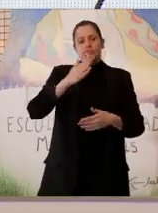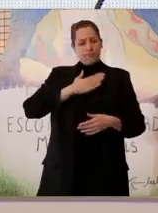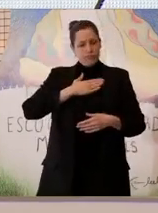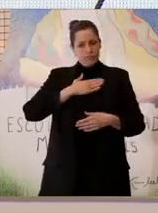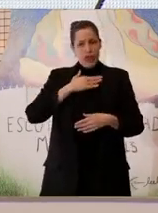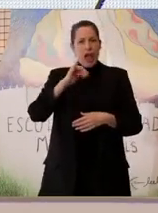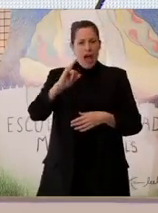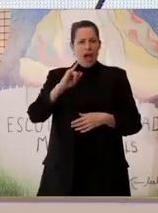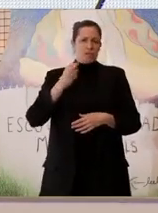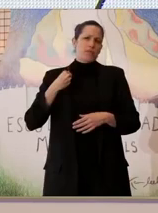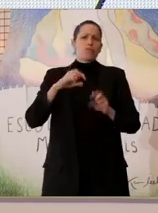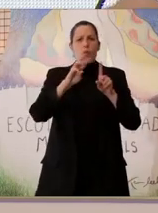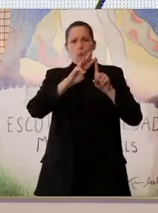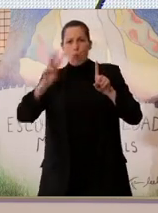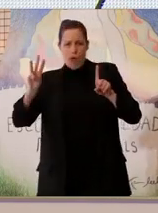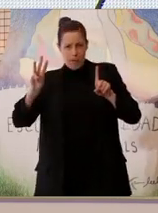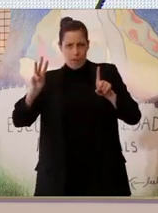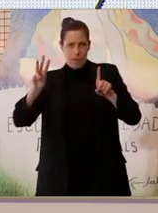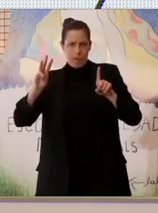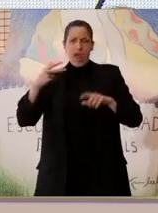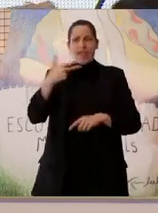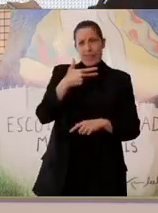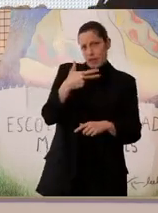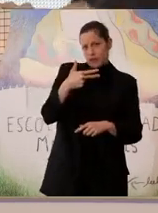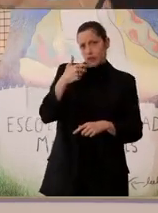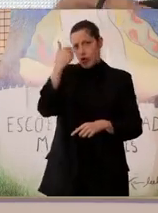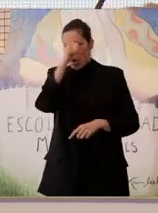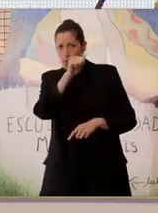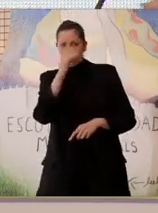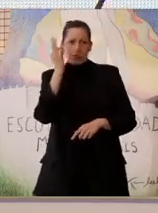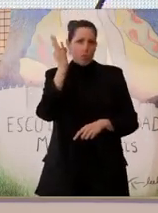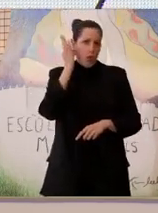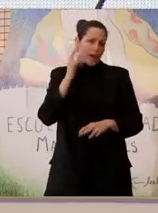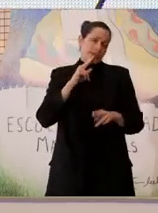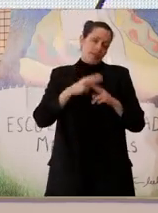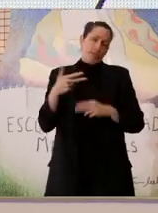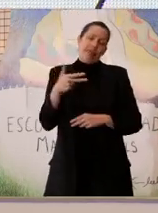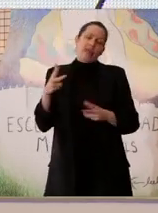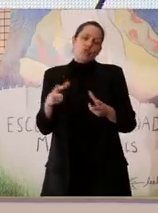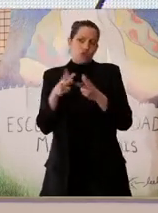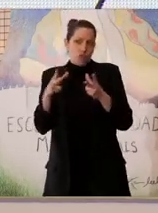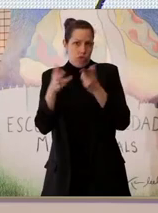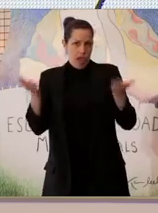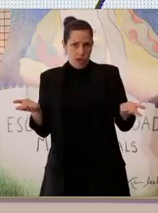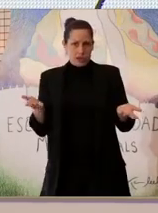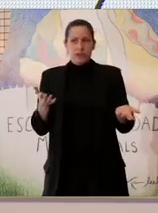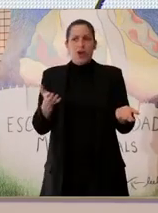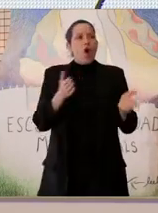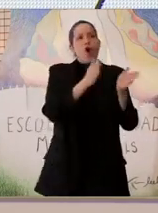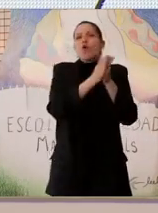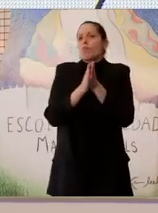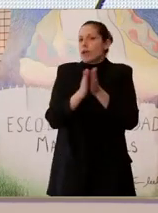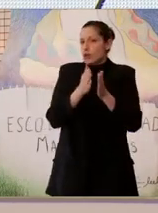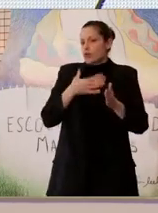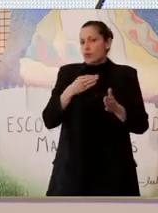página web de derechos de los hombres y mujeres, los derechos sociales, a los que puede acceder cualquier compañero o compañera para tener claro